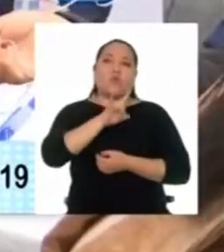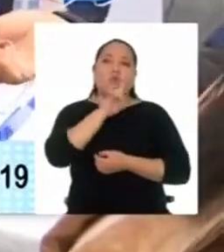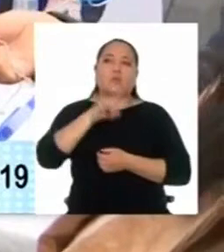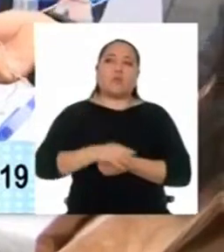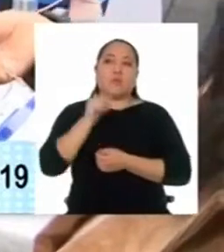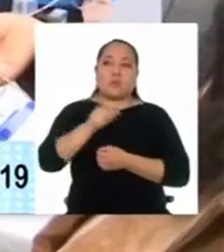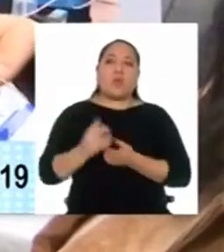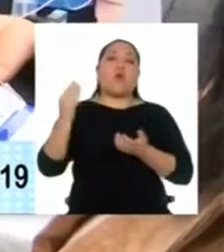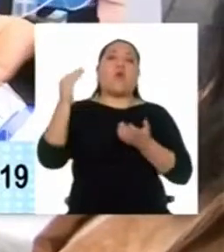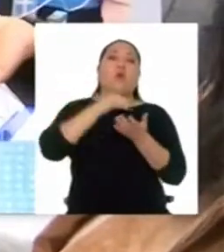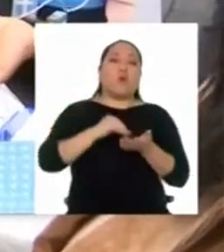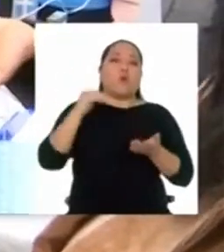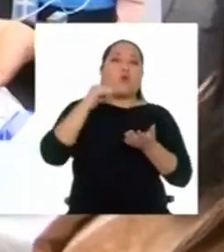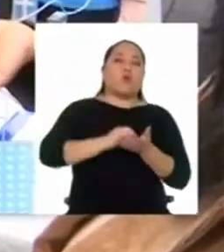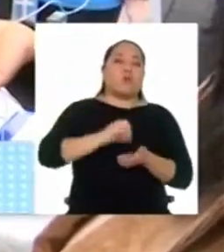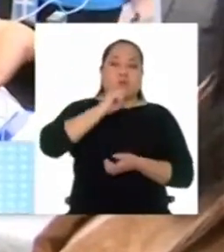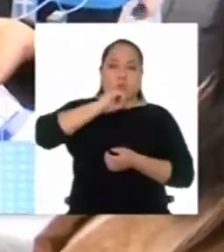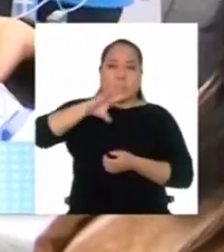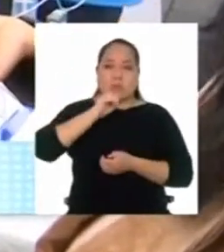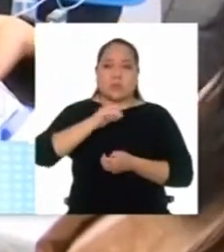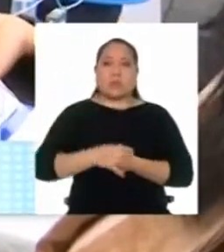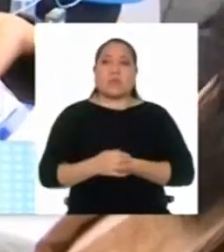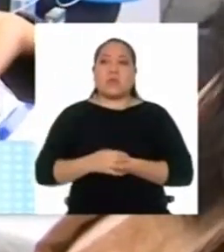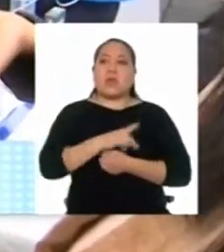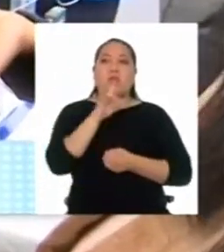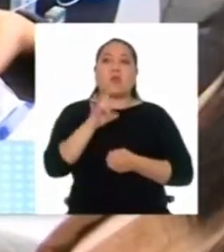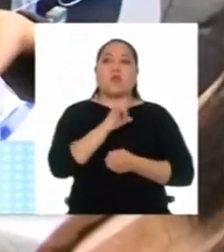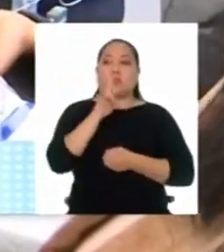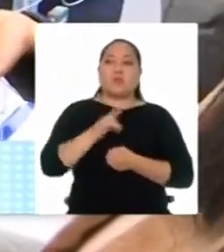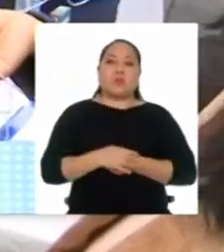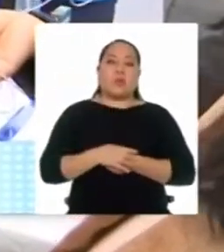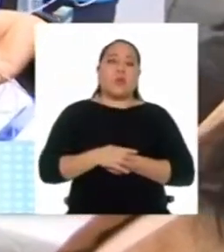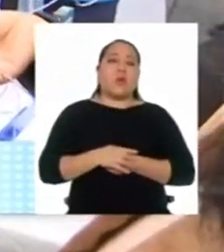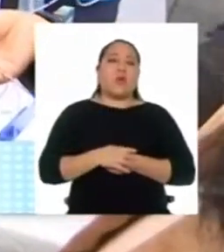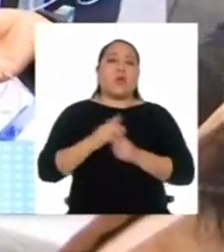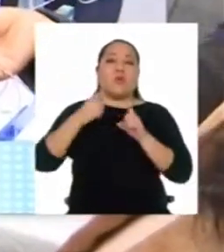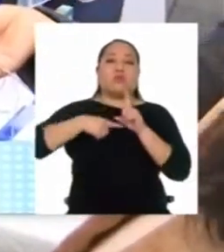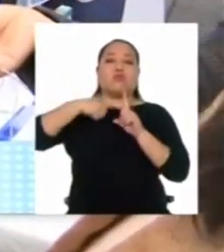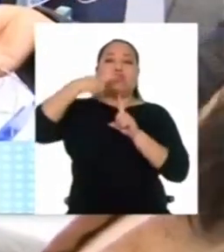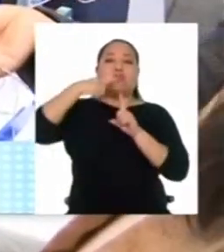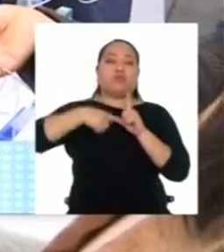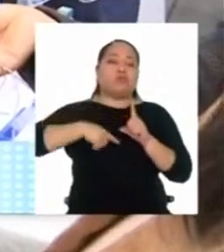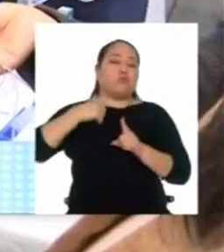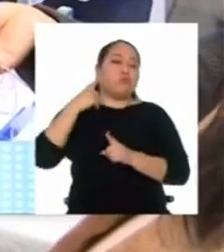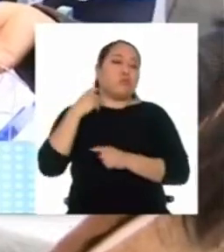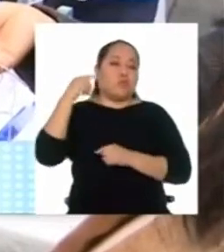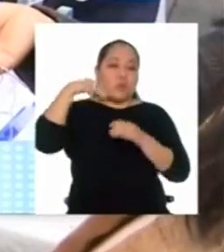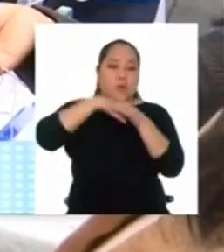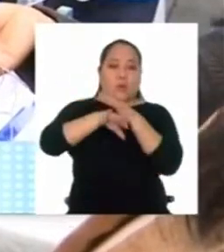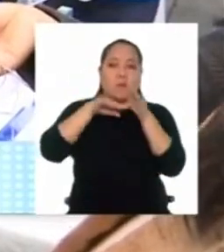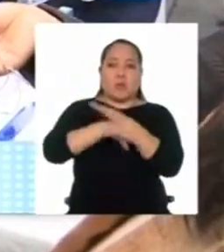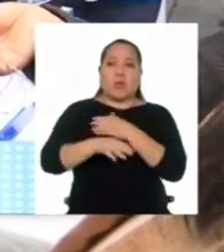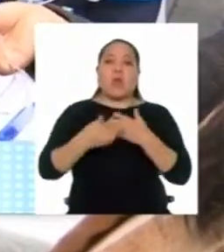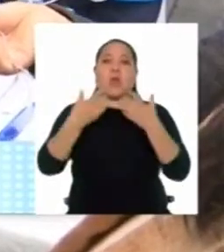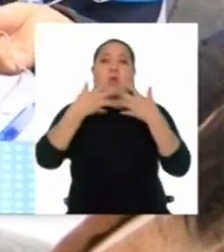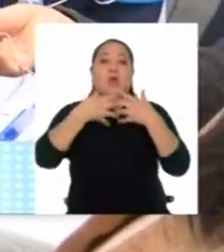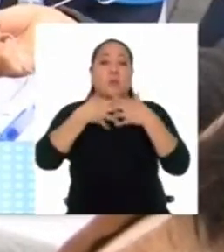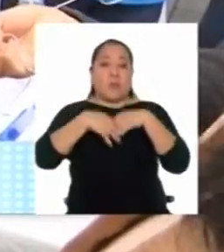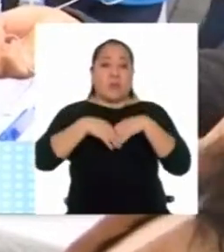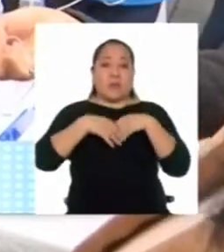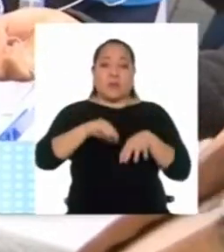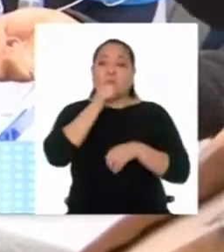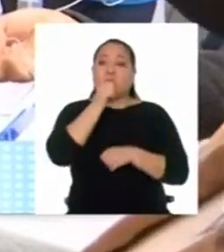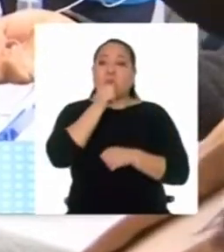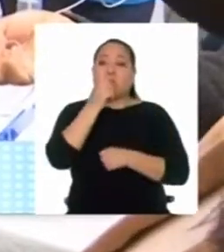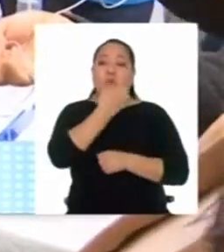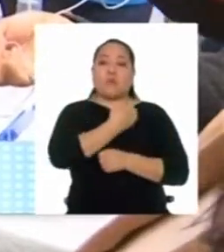esa es una recomendación casi contundente, es el uso del termómetro a la hora del ingreso en los establecimientos públicos o privados, ¿no? O